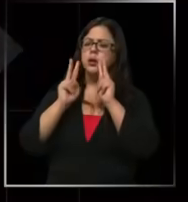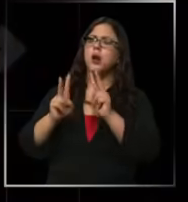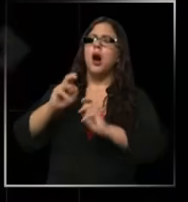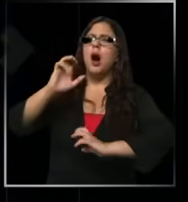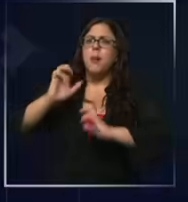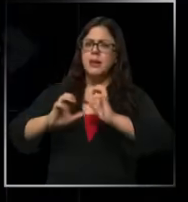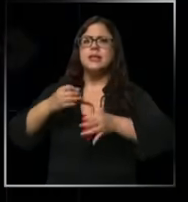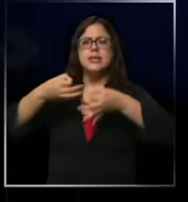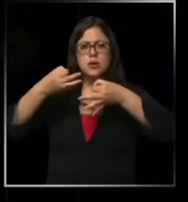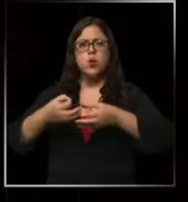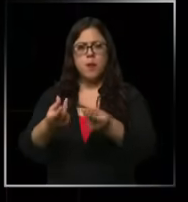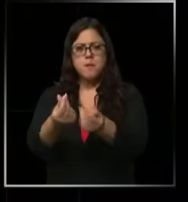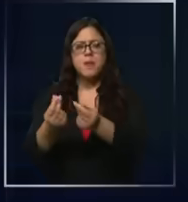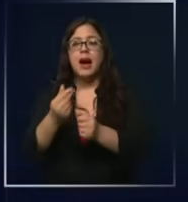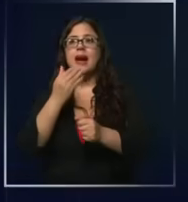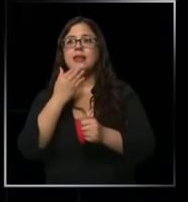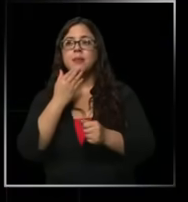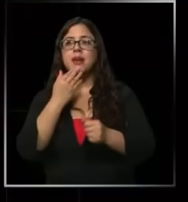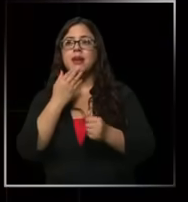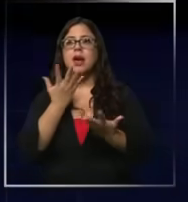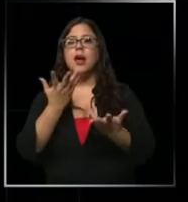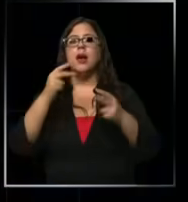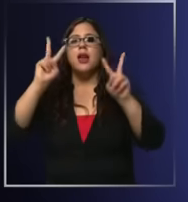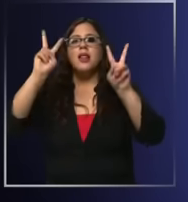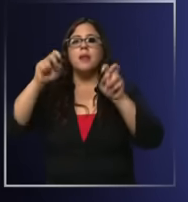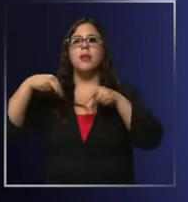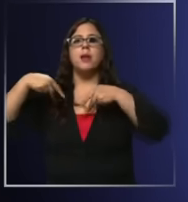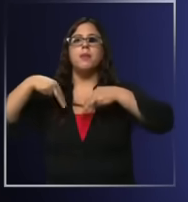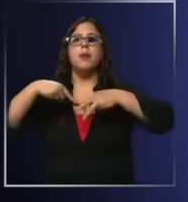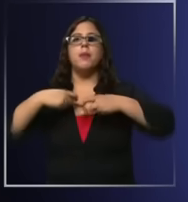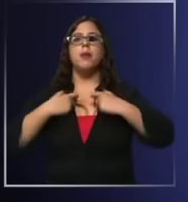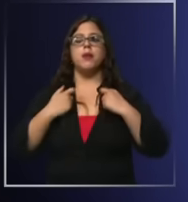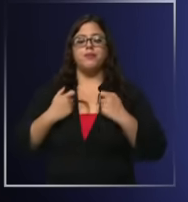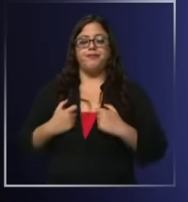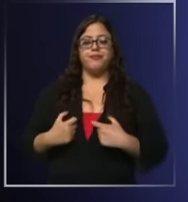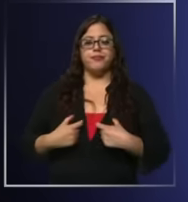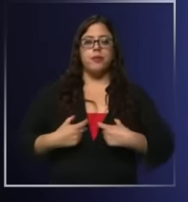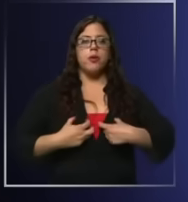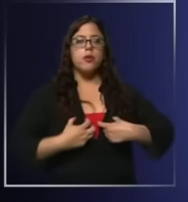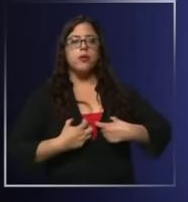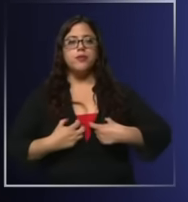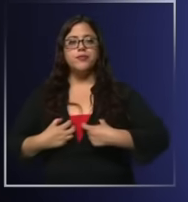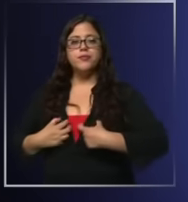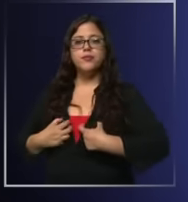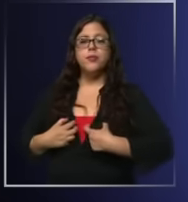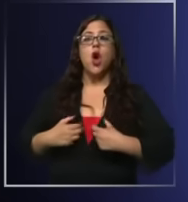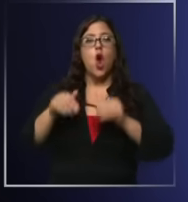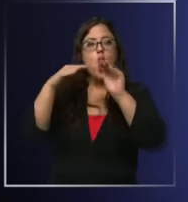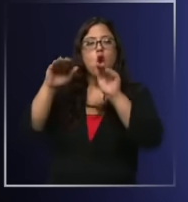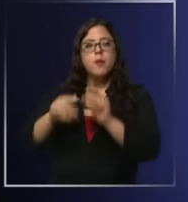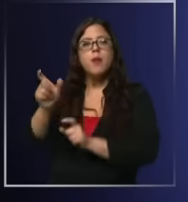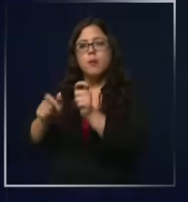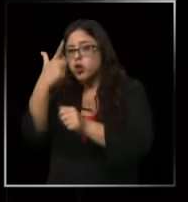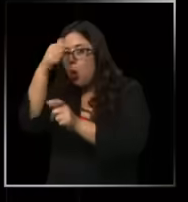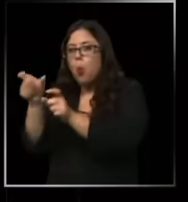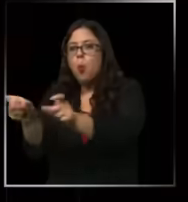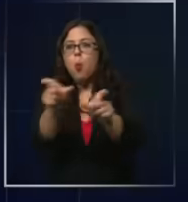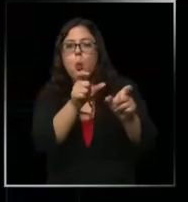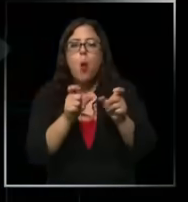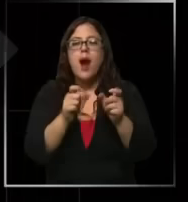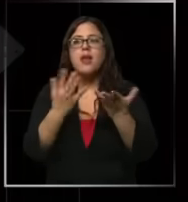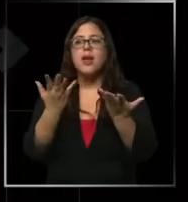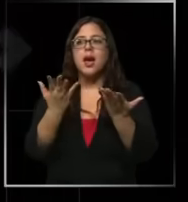empresa de seguridad, hasta la forma de caminar, la forma que topaban los chalecos, que es la misma forma que tienen los guardias, cómo se paraban